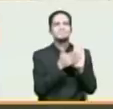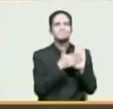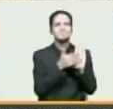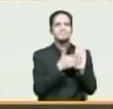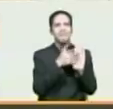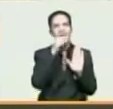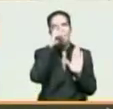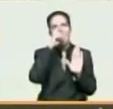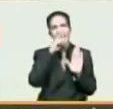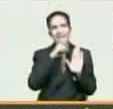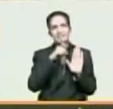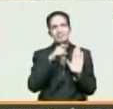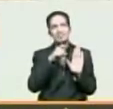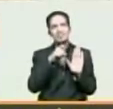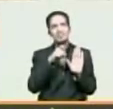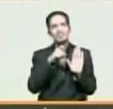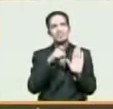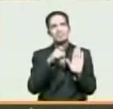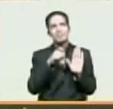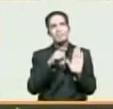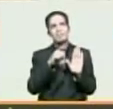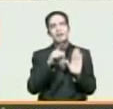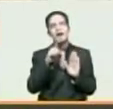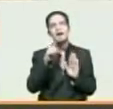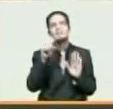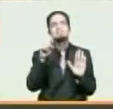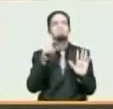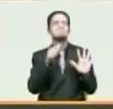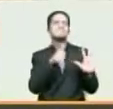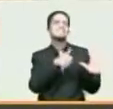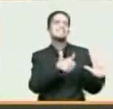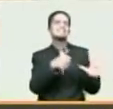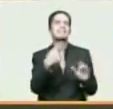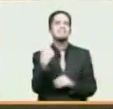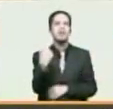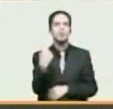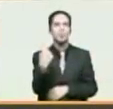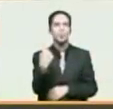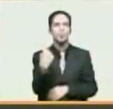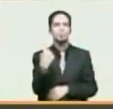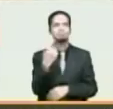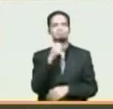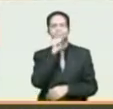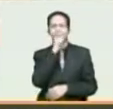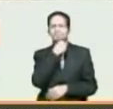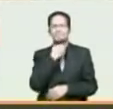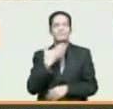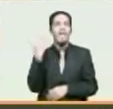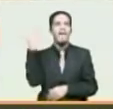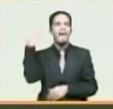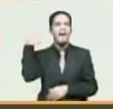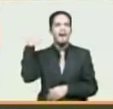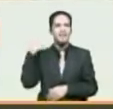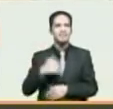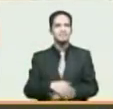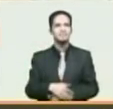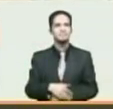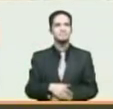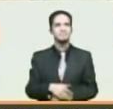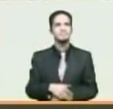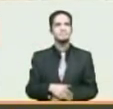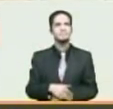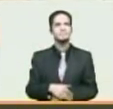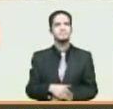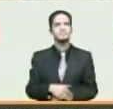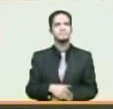año 99, que era la constitución del año 61. Y esto voy a tomarme la libertad